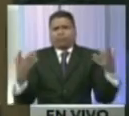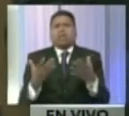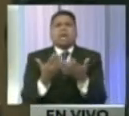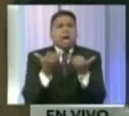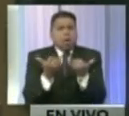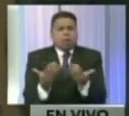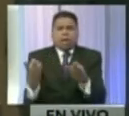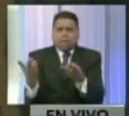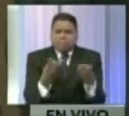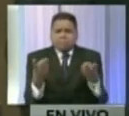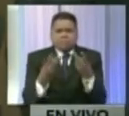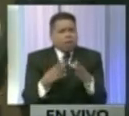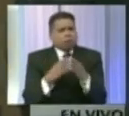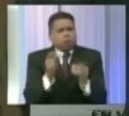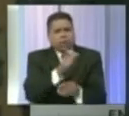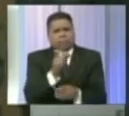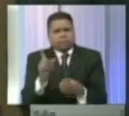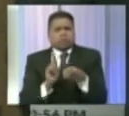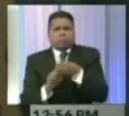están invitados que quieren incorporarse.